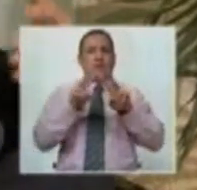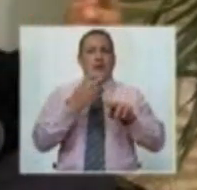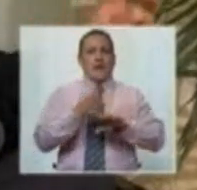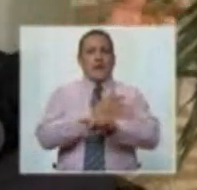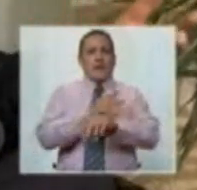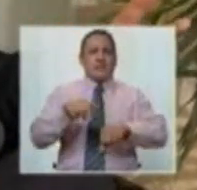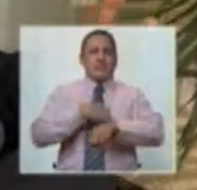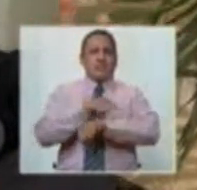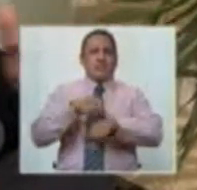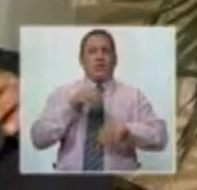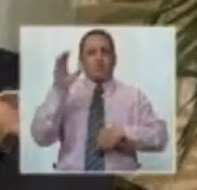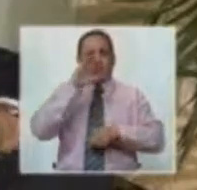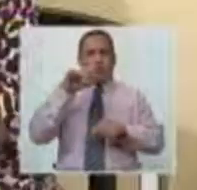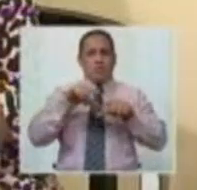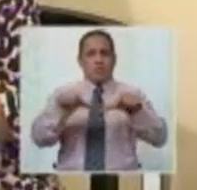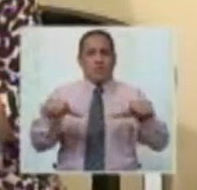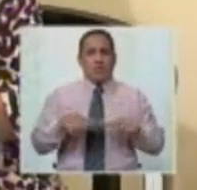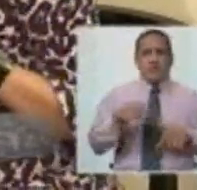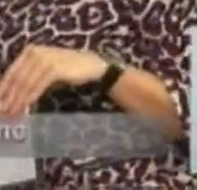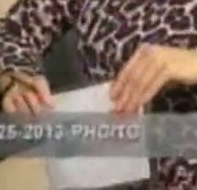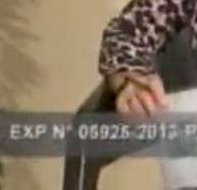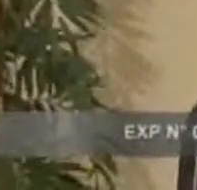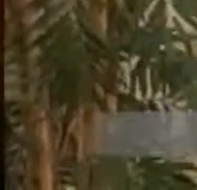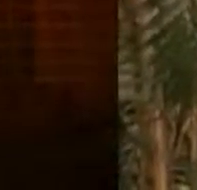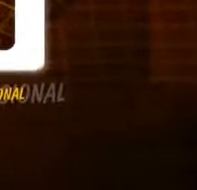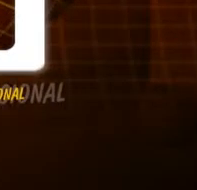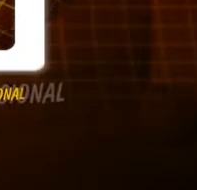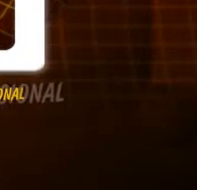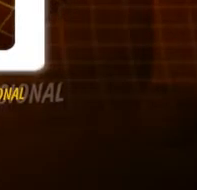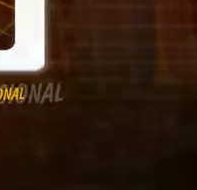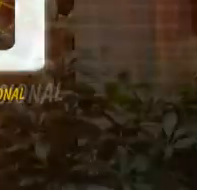se demoraron en encontrar un lugar, el niño fue quemado.